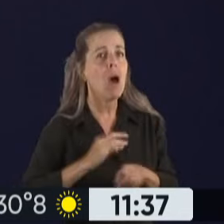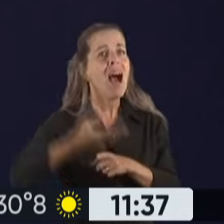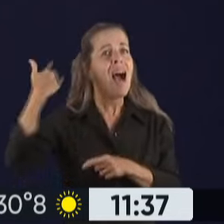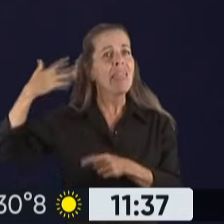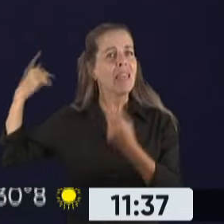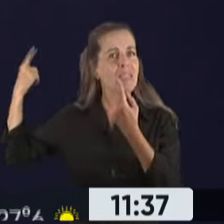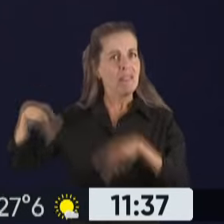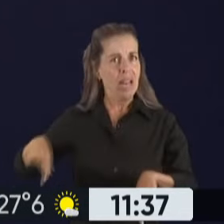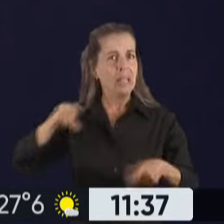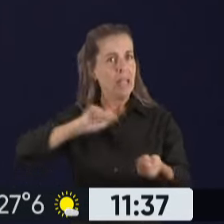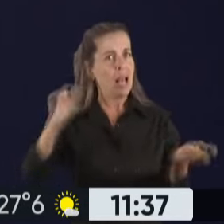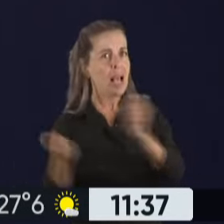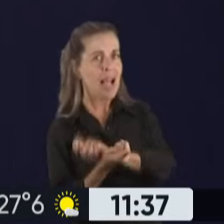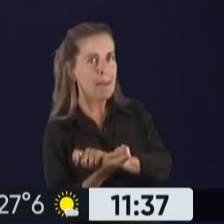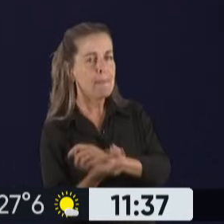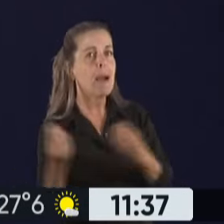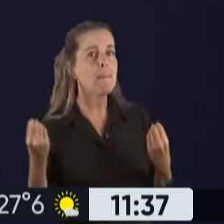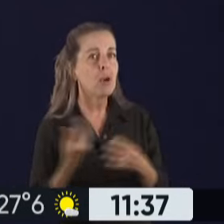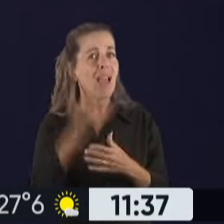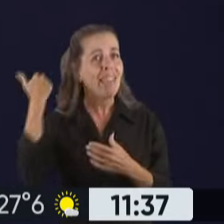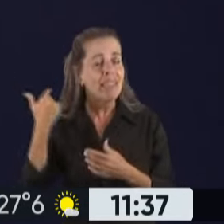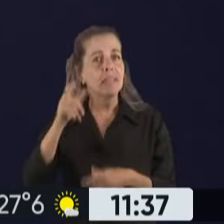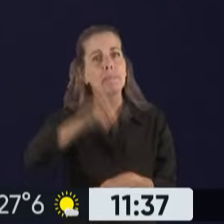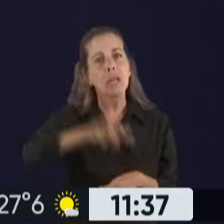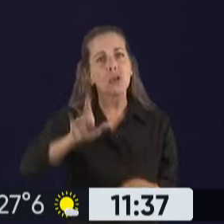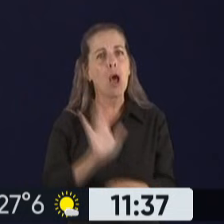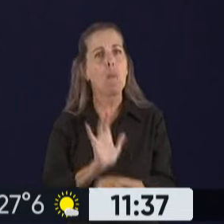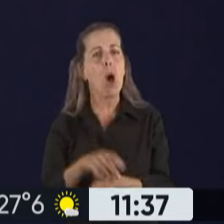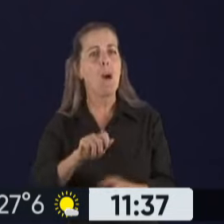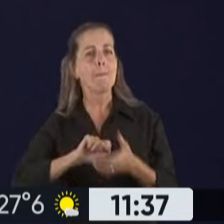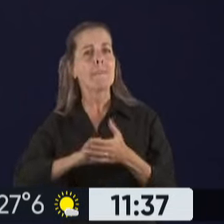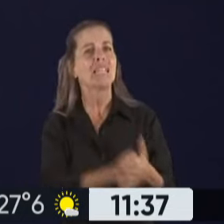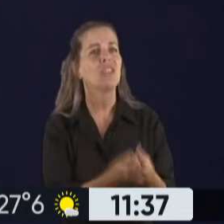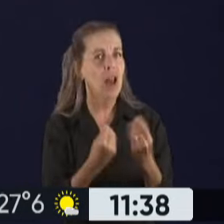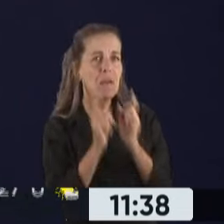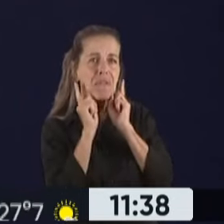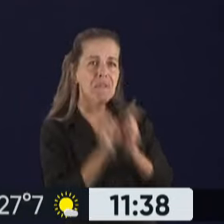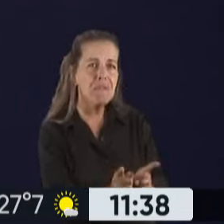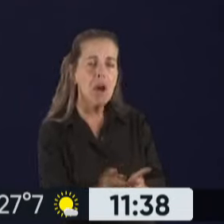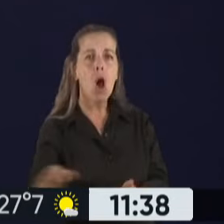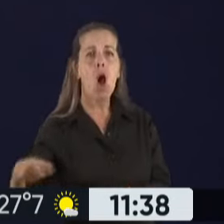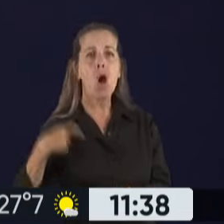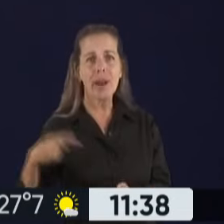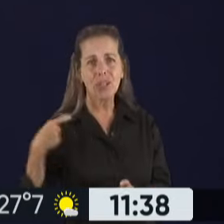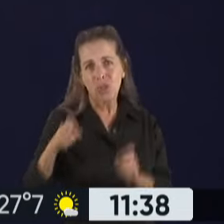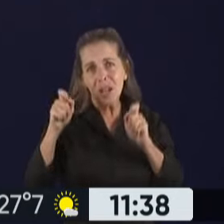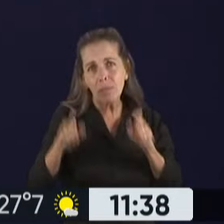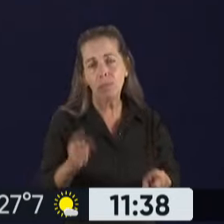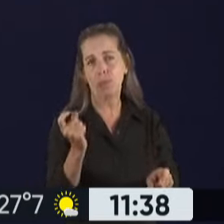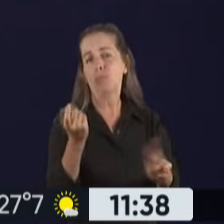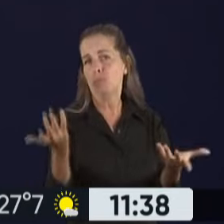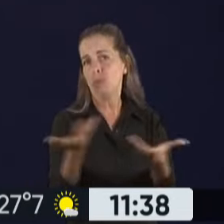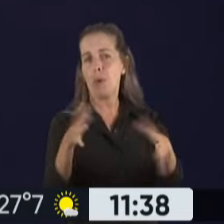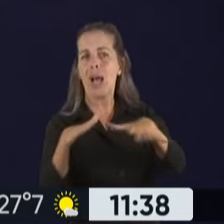así ya que muchos estaban obligados a mantener la obra social que les obligaba a tener el la